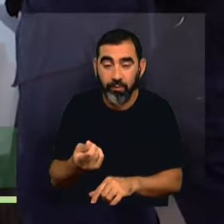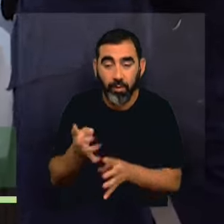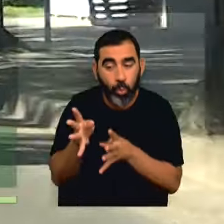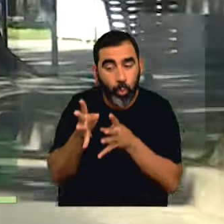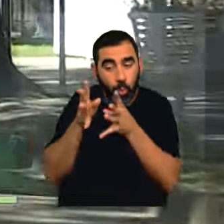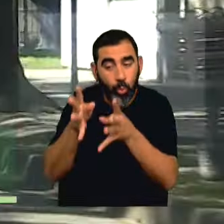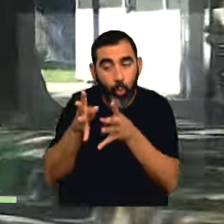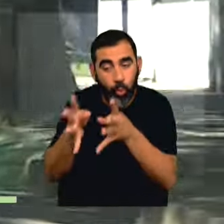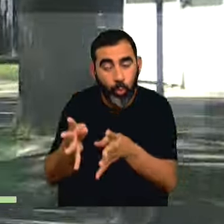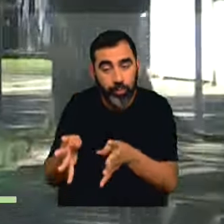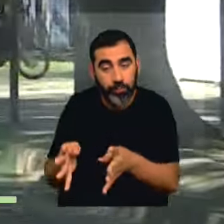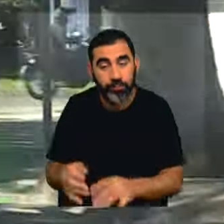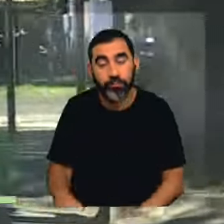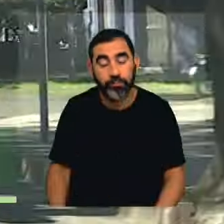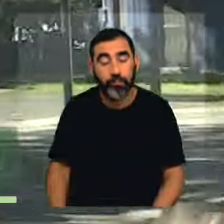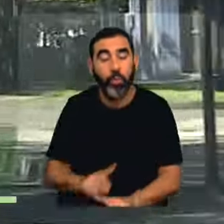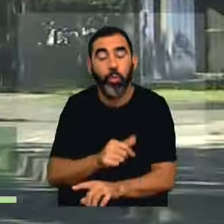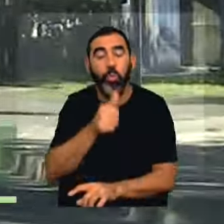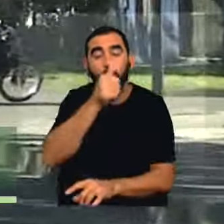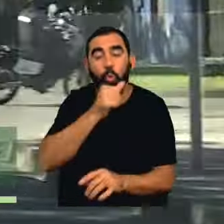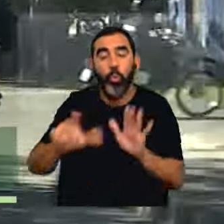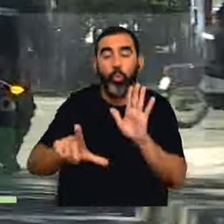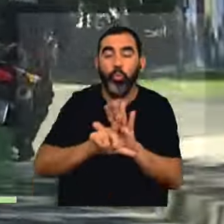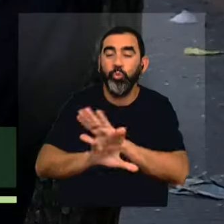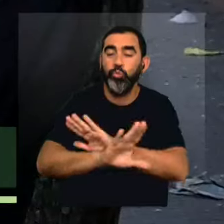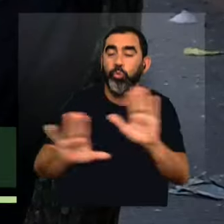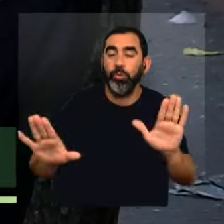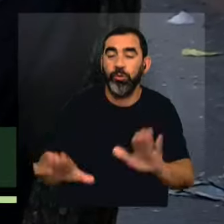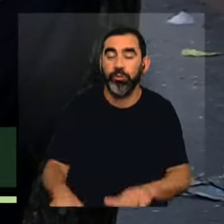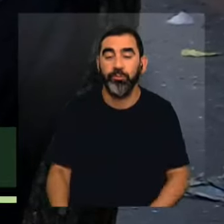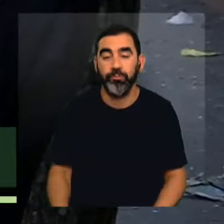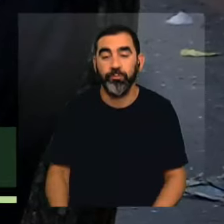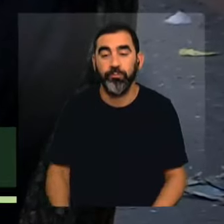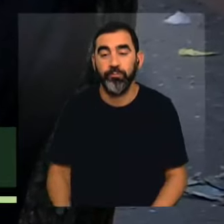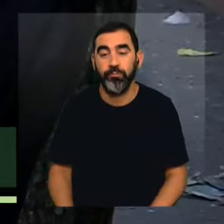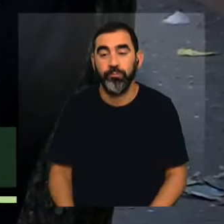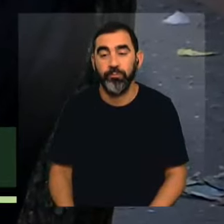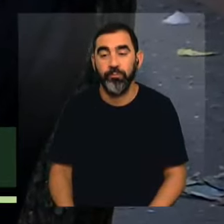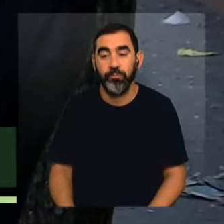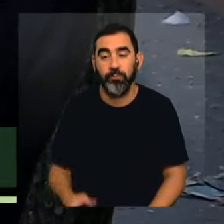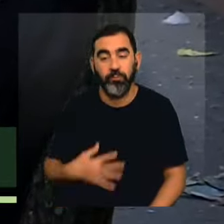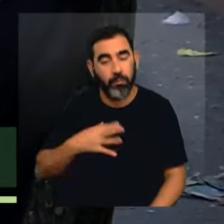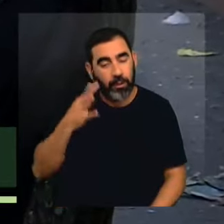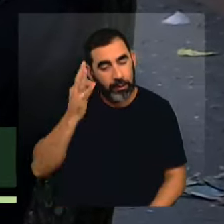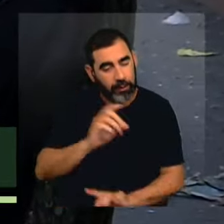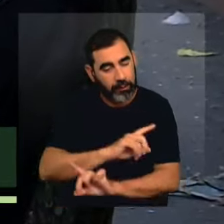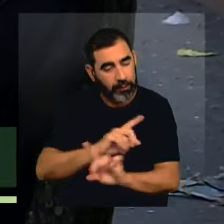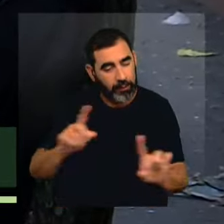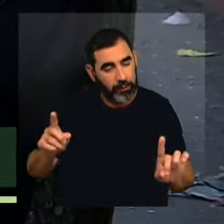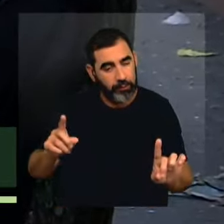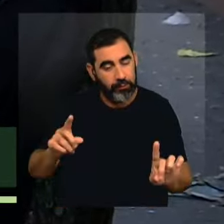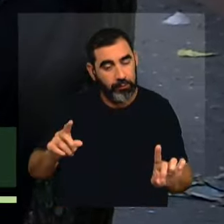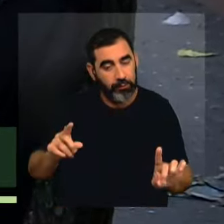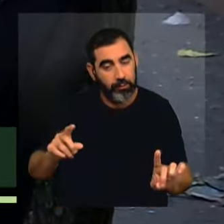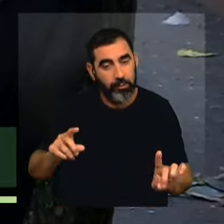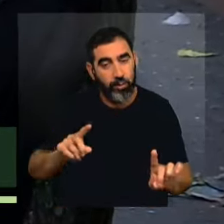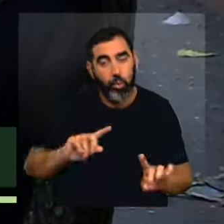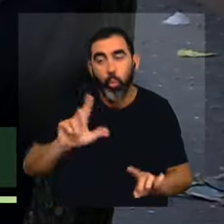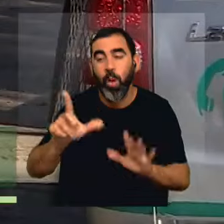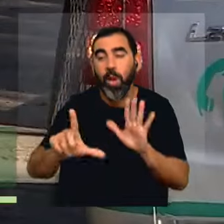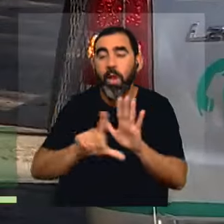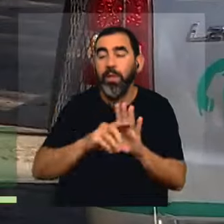el crimen organizado no se arregla con una ley No creo y lo he dicho muchas veces no hay ley que